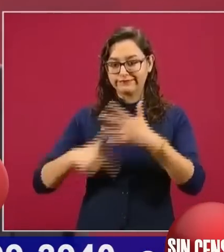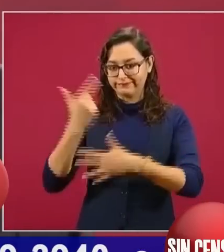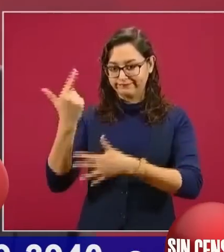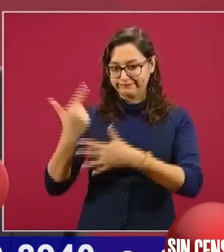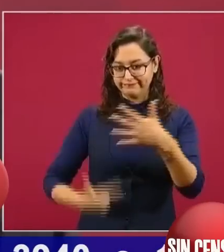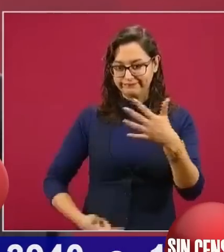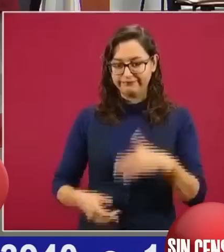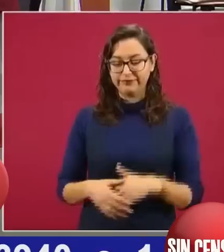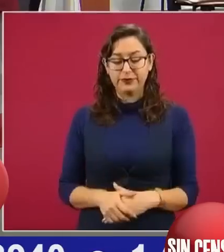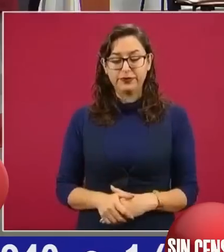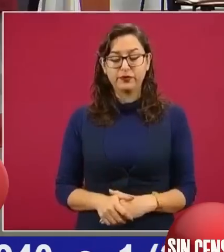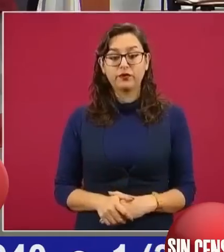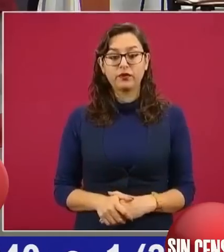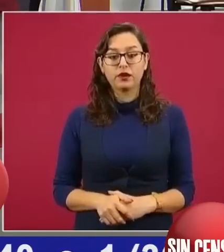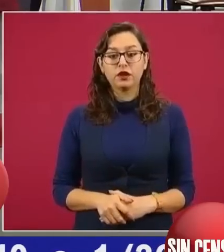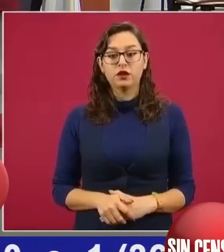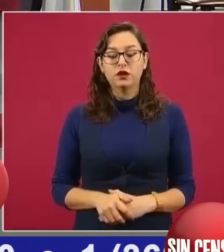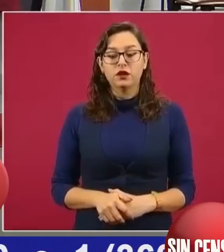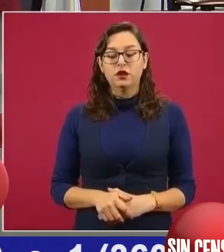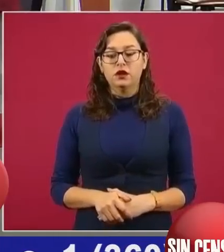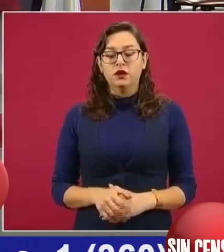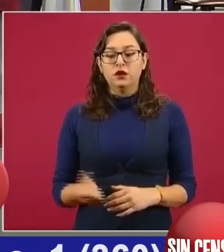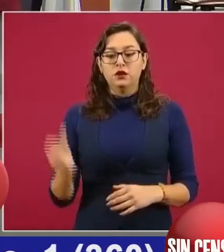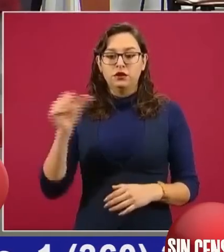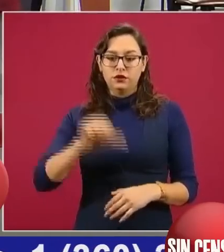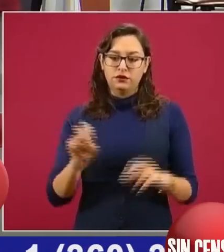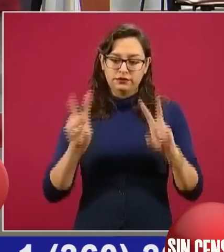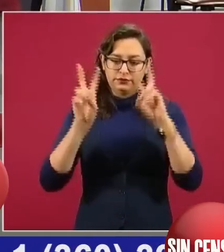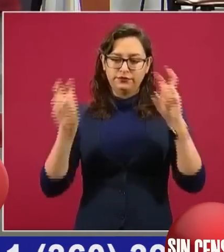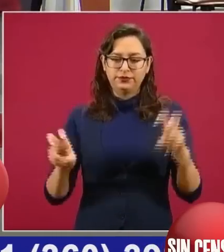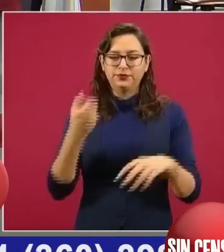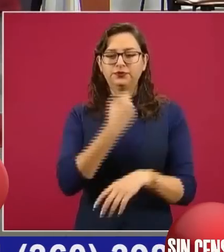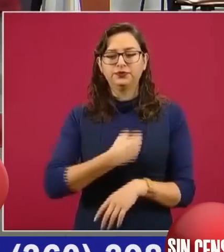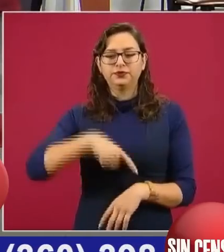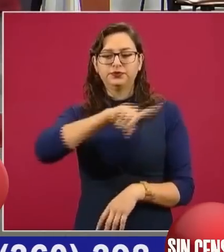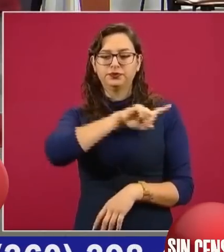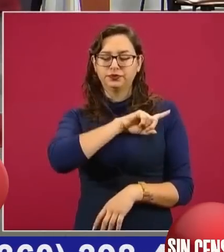Hoy en el Pulso de la Salud presentaremos, como es